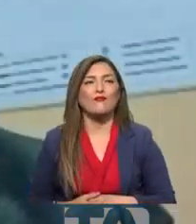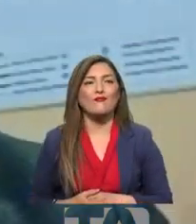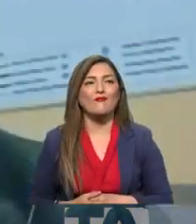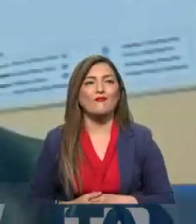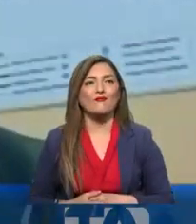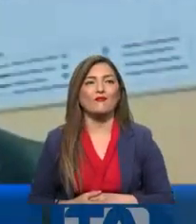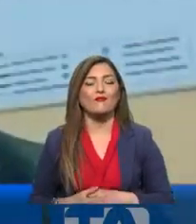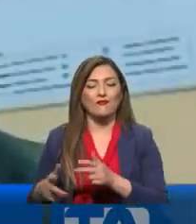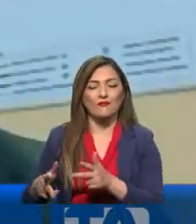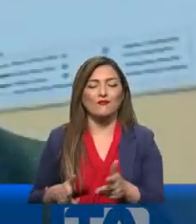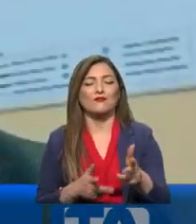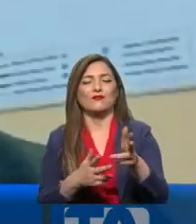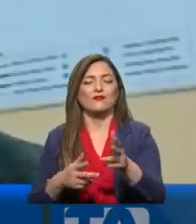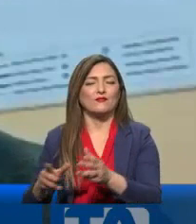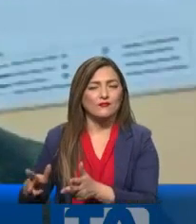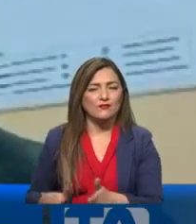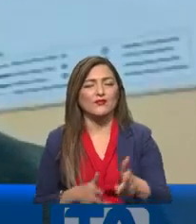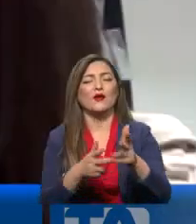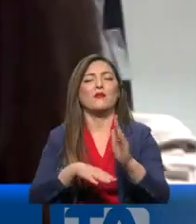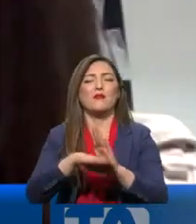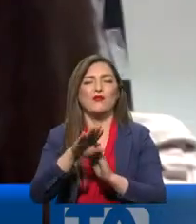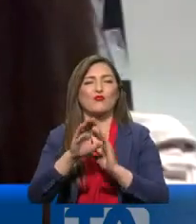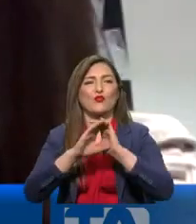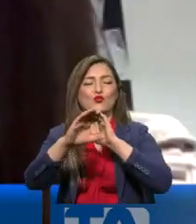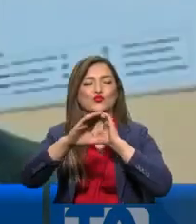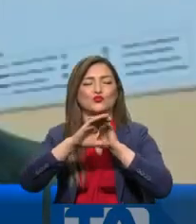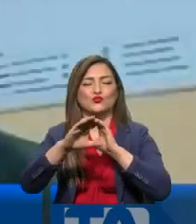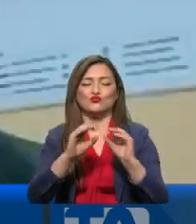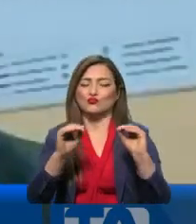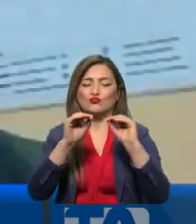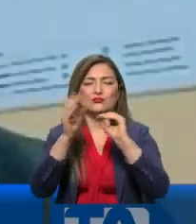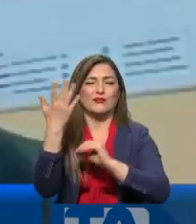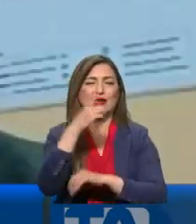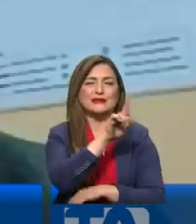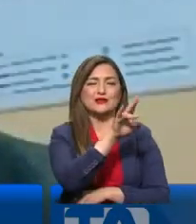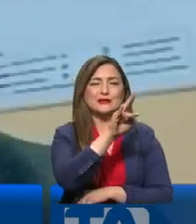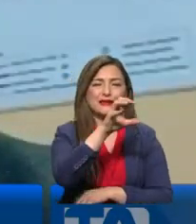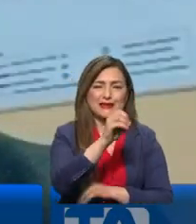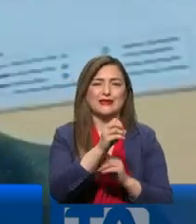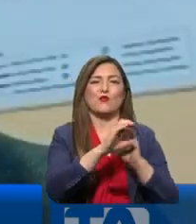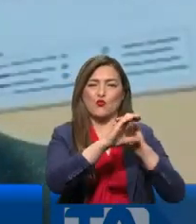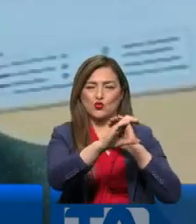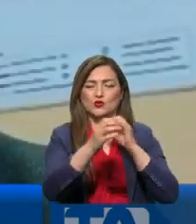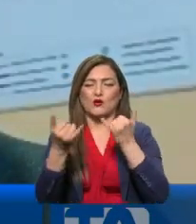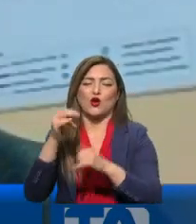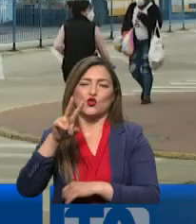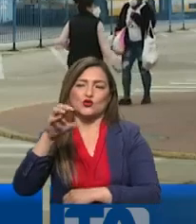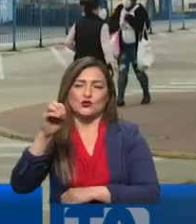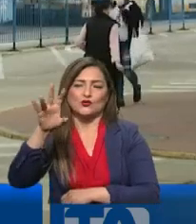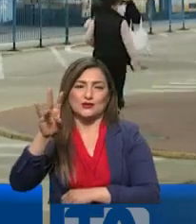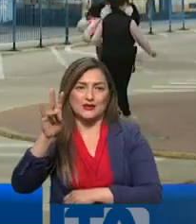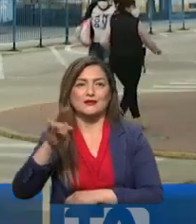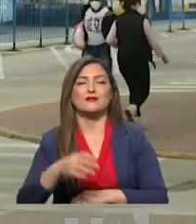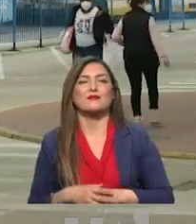de servicio se llama aumentar la frecuencia técnicamente antes de utilizar unos 170 utilizamos hasta 207 buses